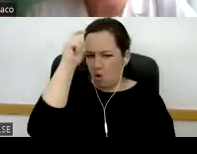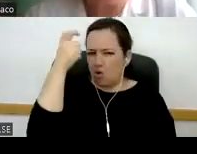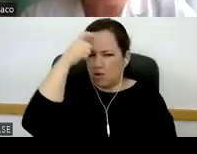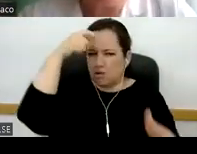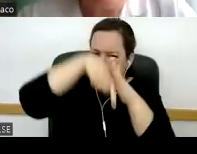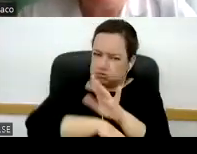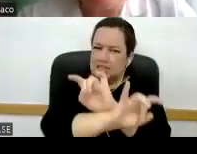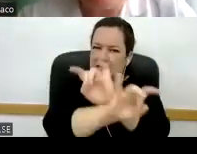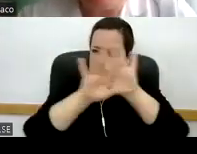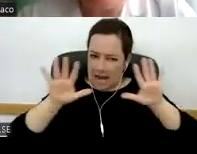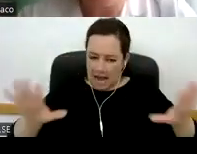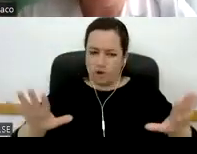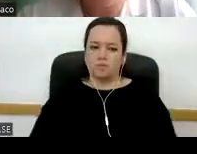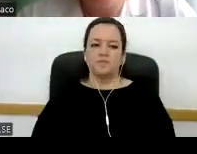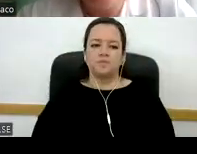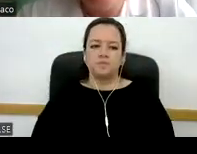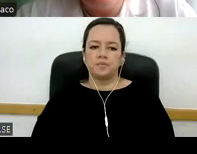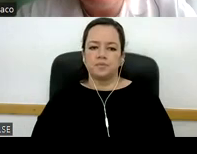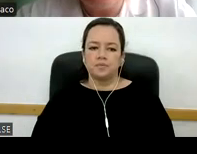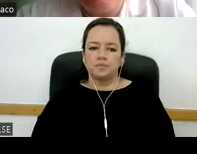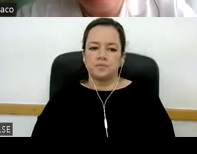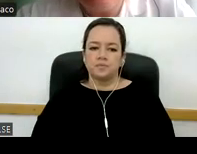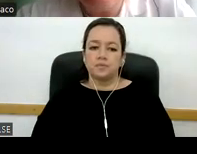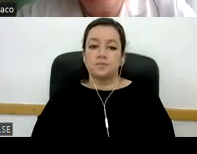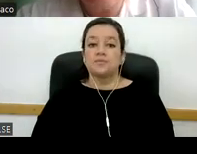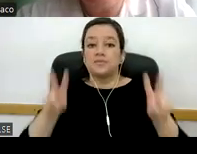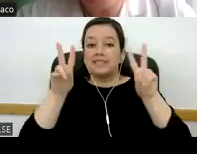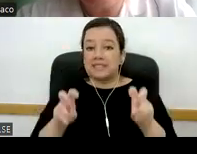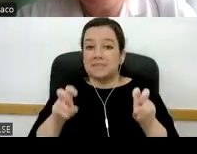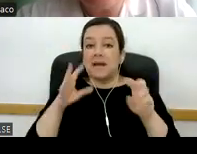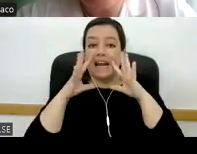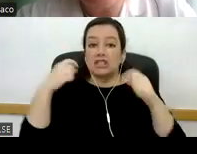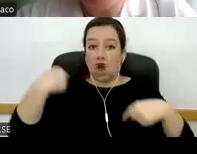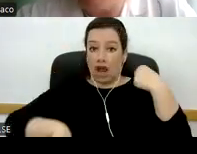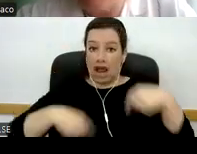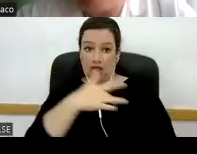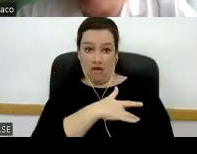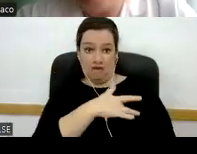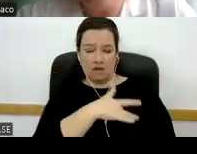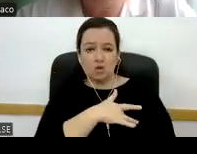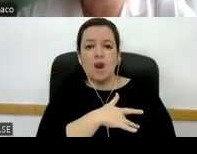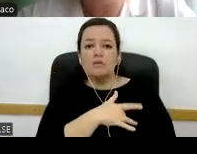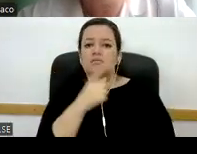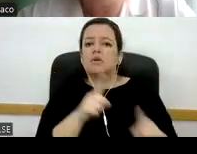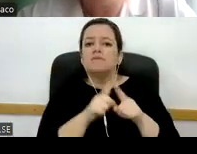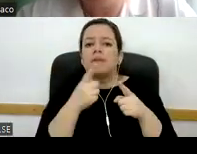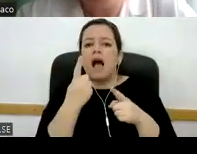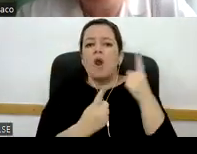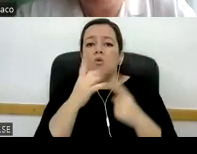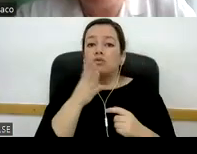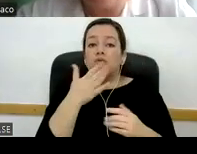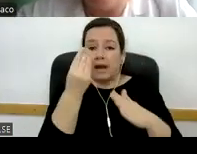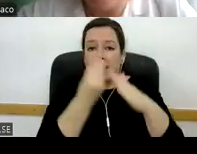más claro en la siguiente diapositiva. Y sobre el riesgo cardiovascular tenemos una serie de factores que son invariables, es decir, uno